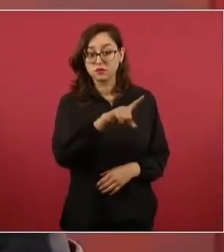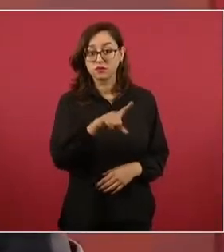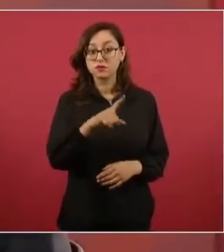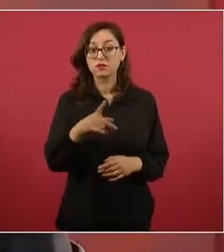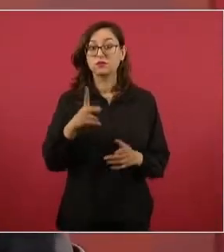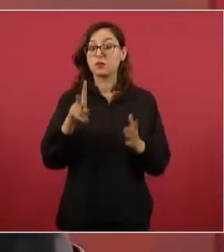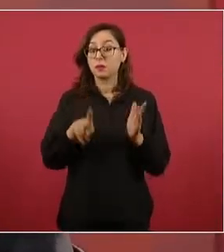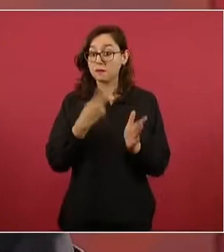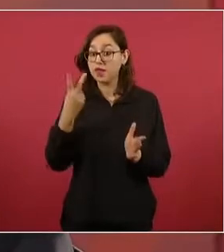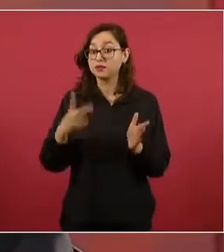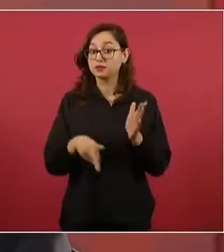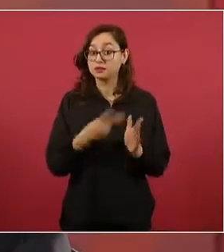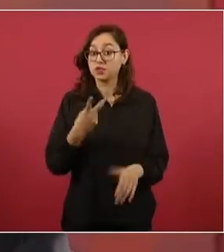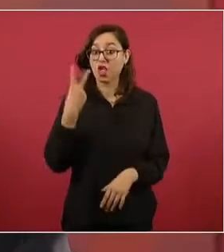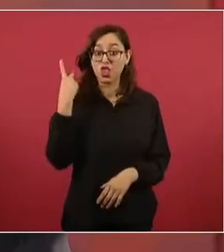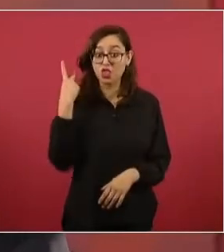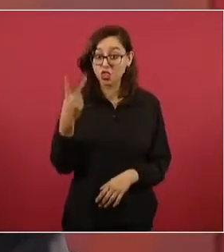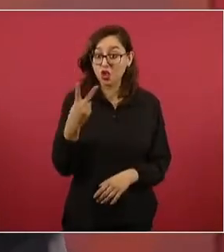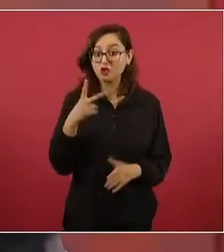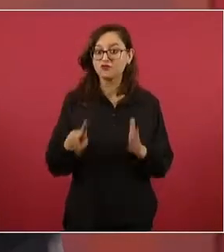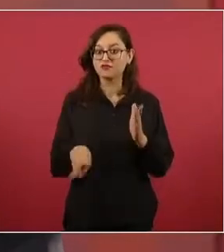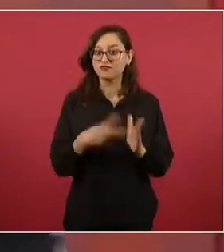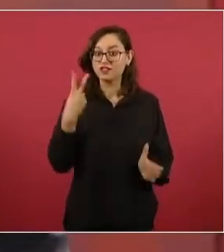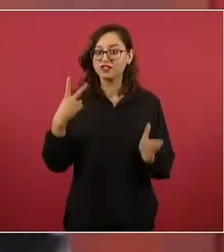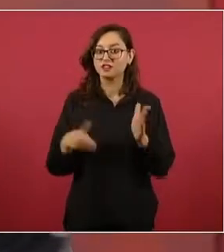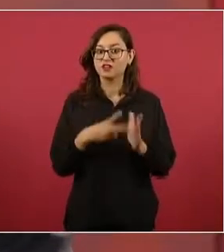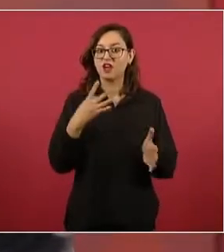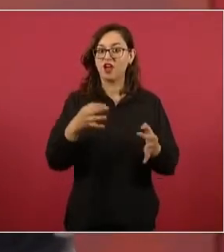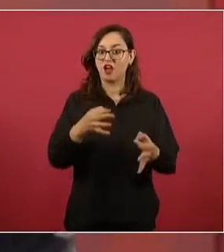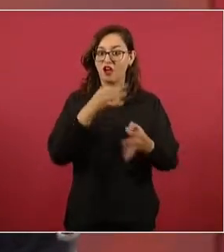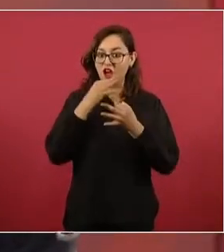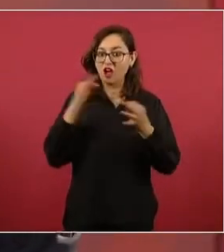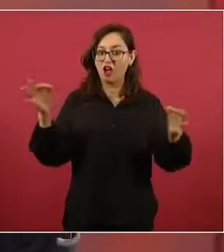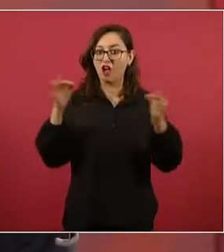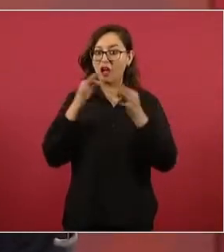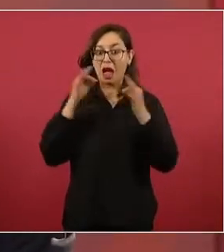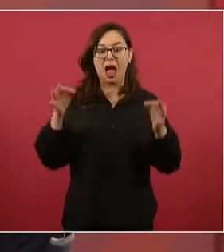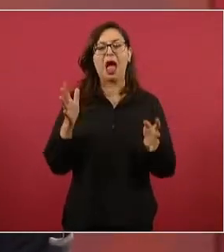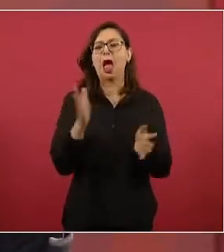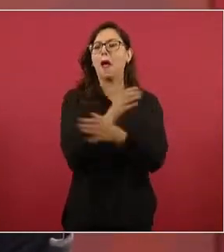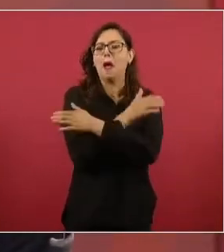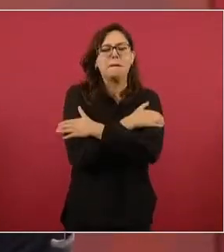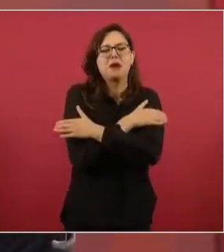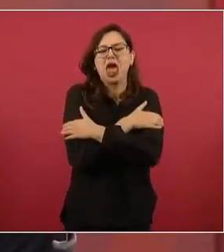2 ocasiones de que no eran suficientes los abrazos.